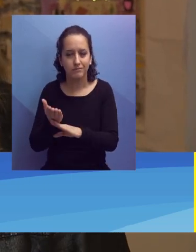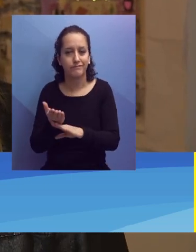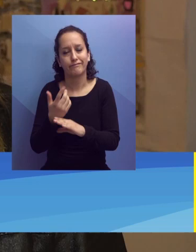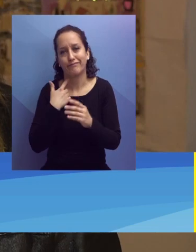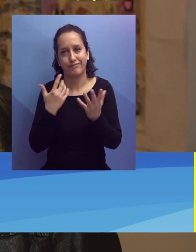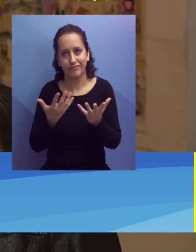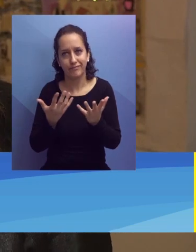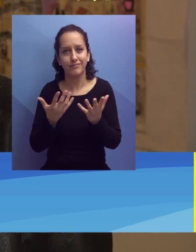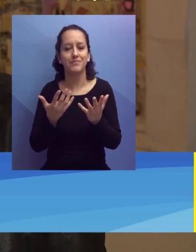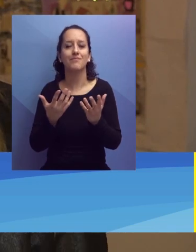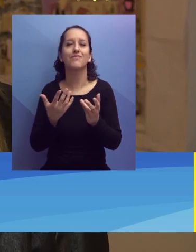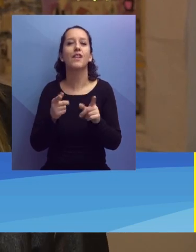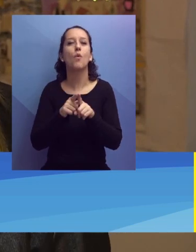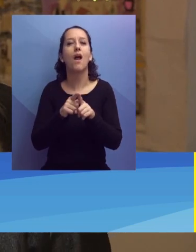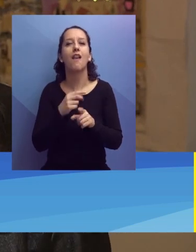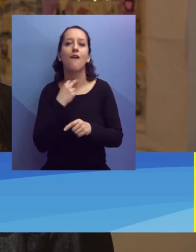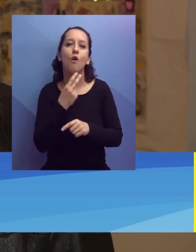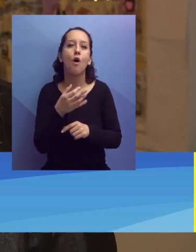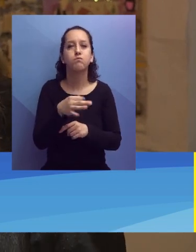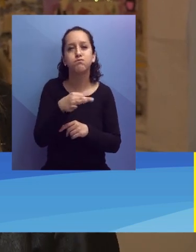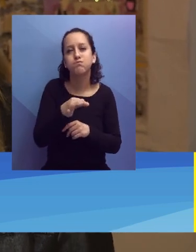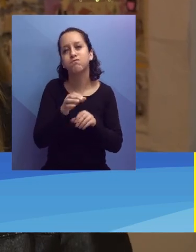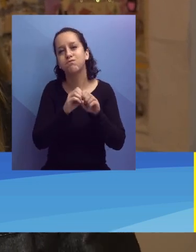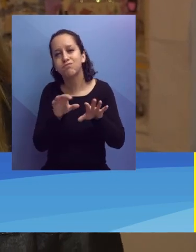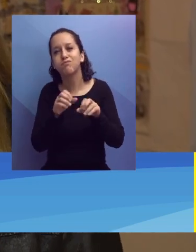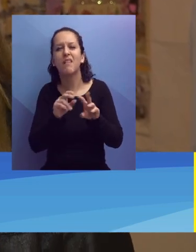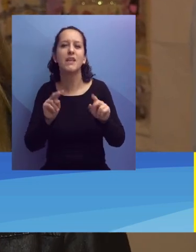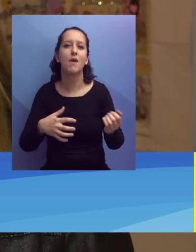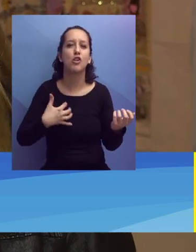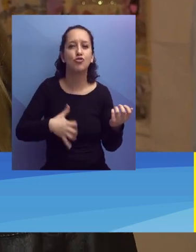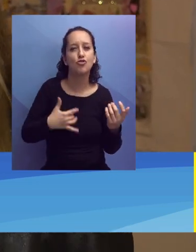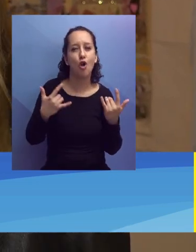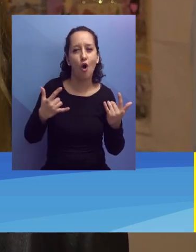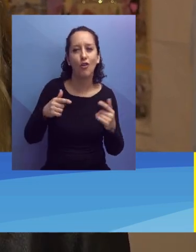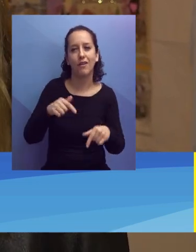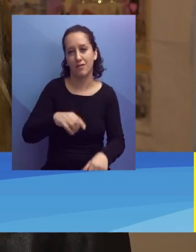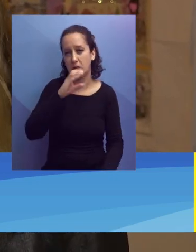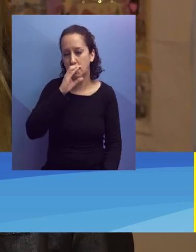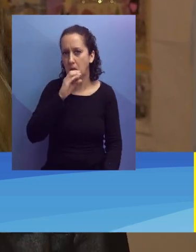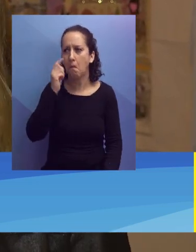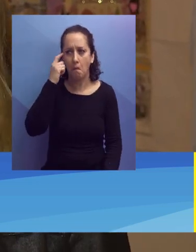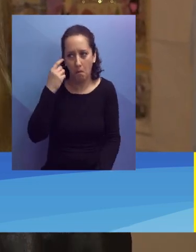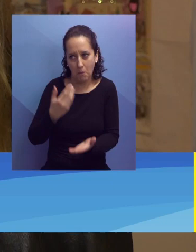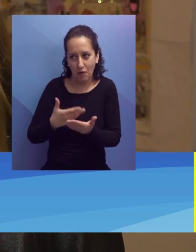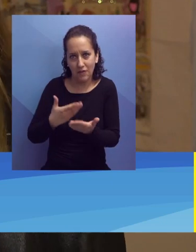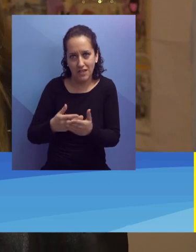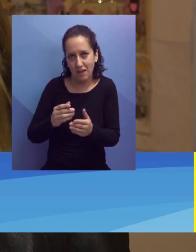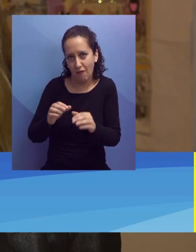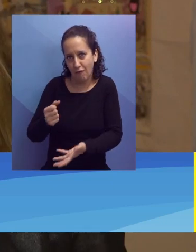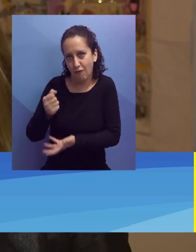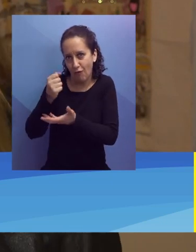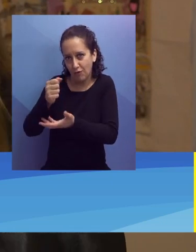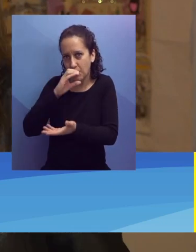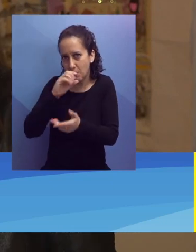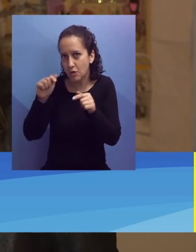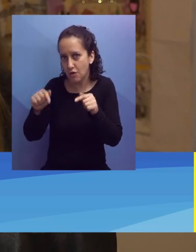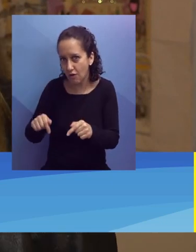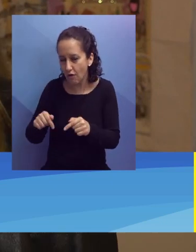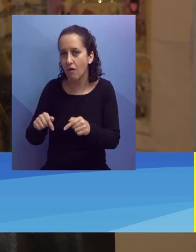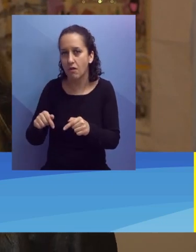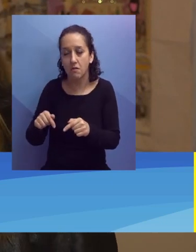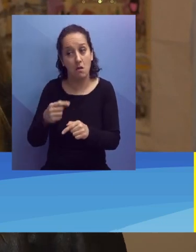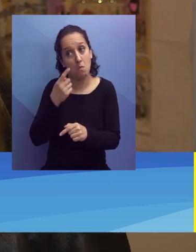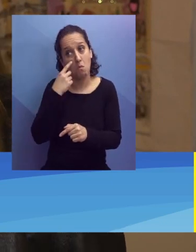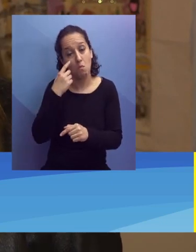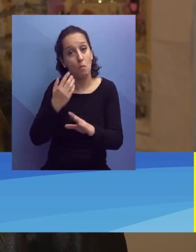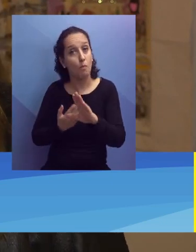de que este tema del podcast es sobre rock en Concepción, lo ideal era tener un fondo de la Municipalidad de Concepción o también de